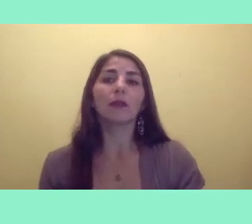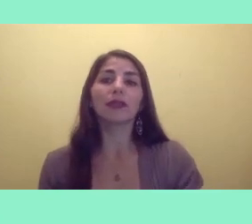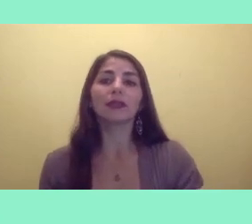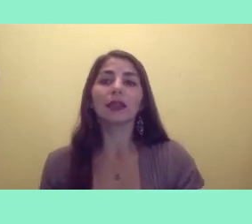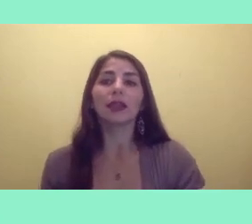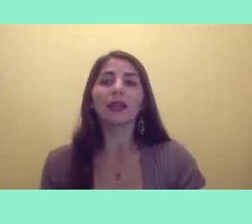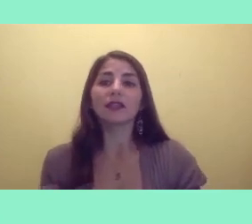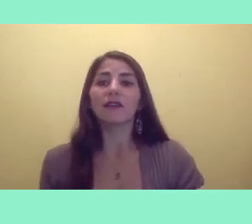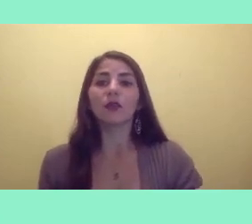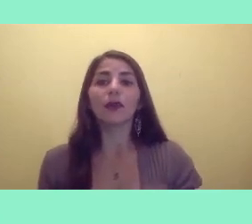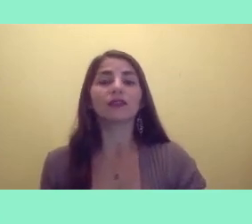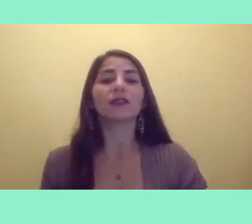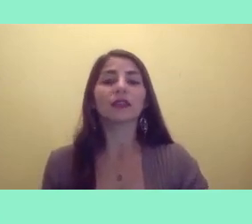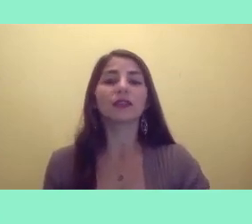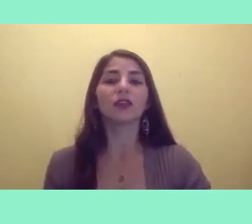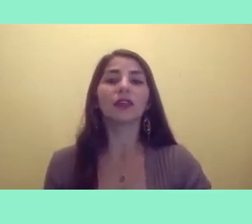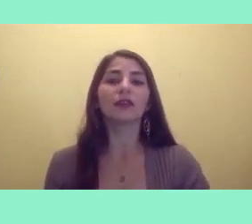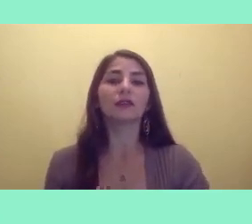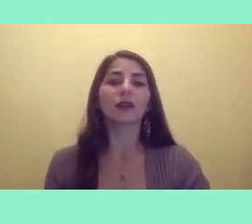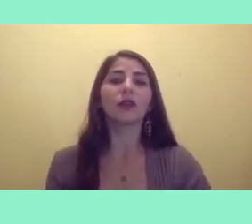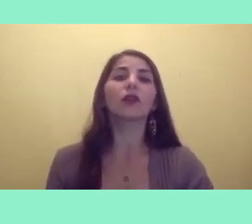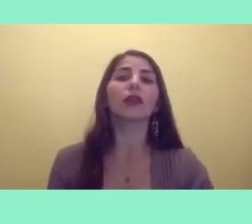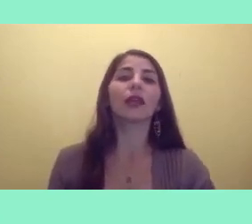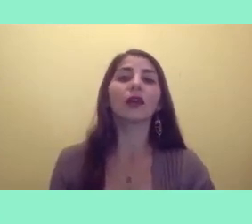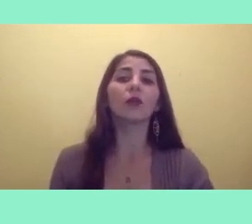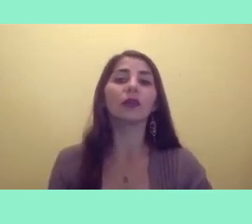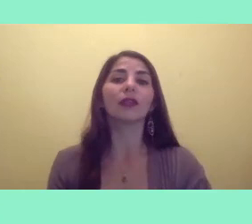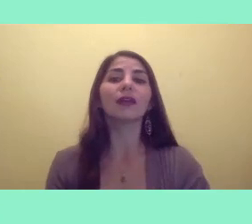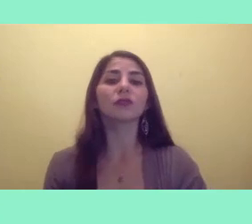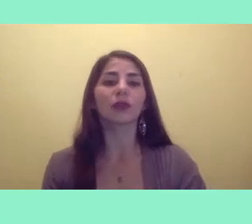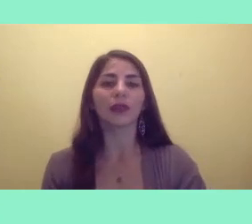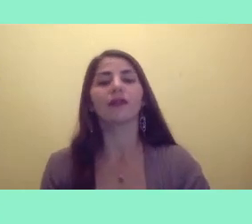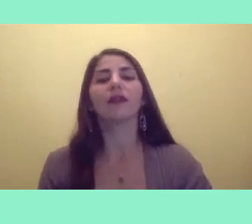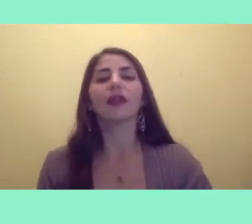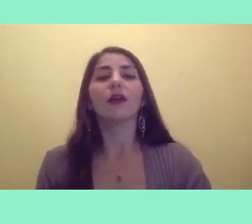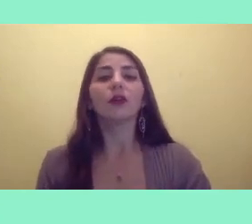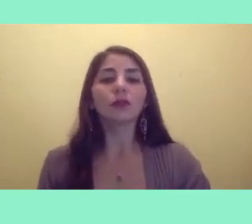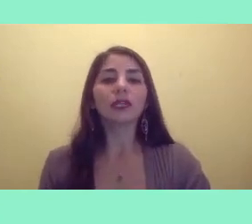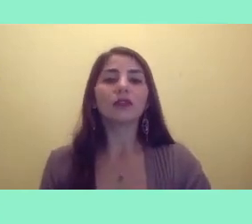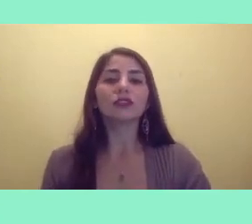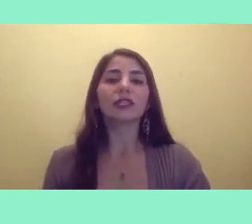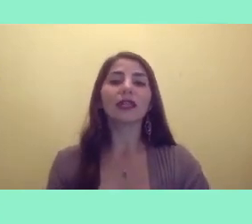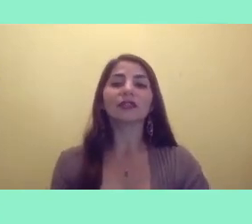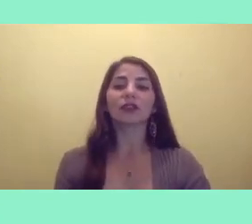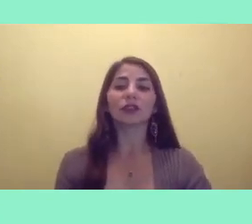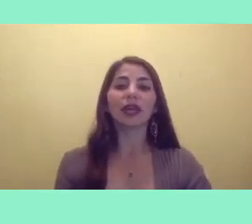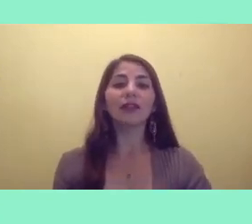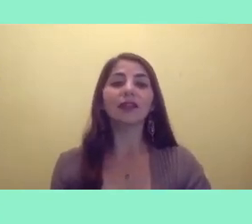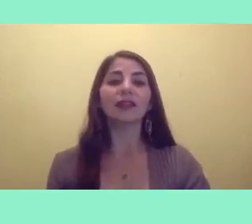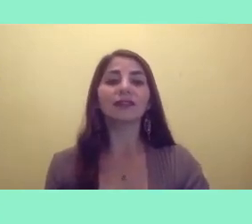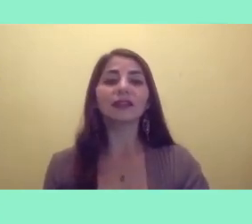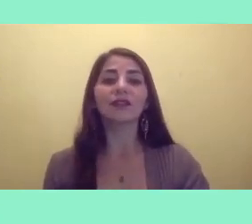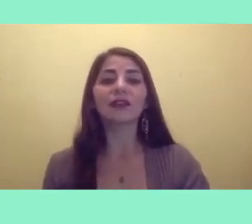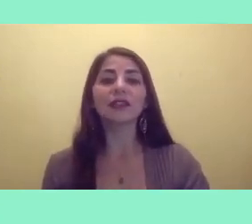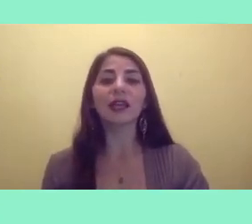No simplemente el saber un par de señas, sino que adentrarnos en lo que es la comunidad sorda. Otro objetivo sería